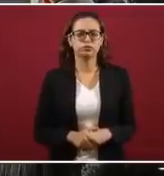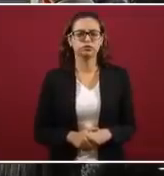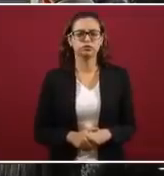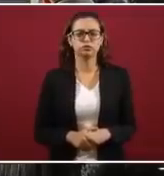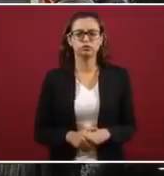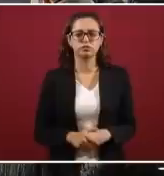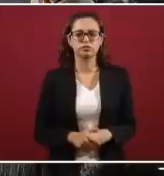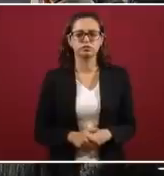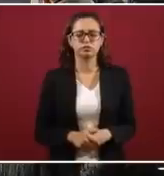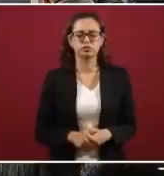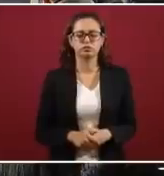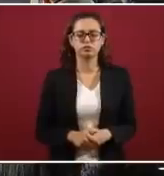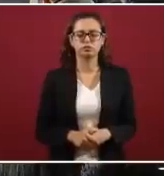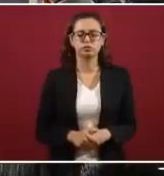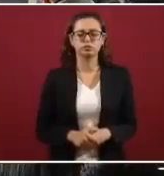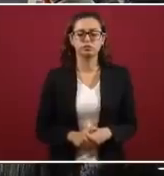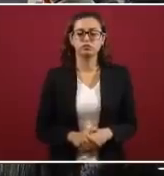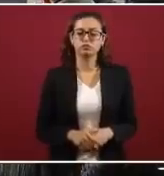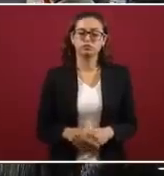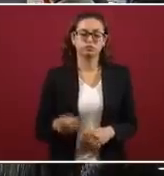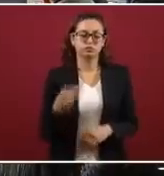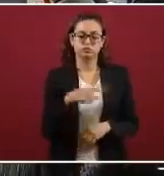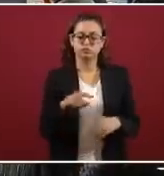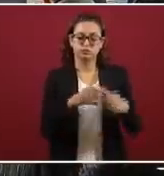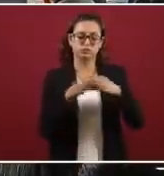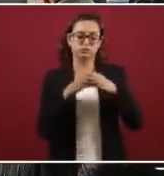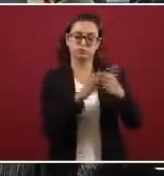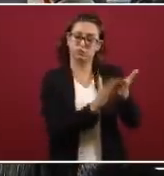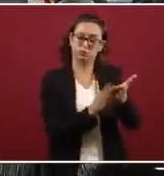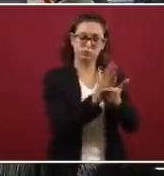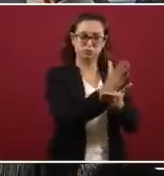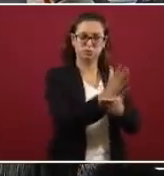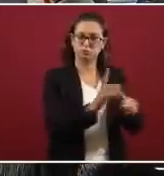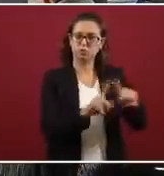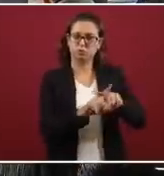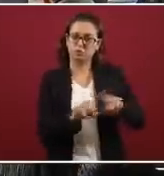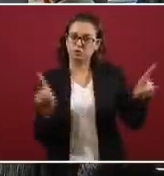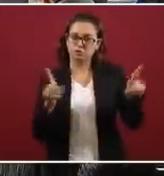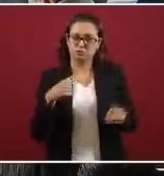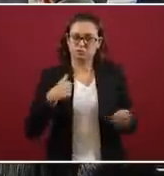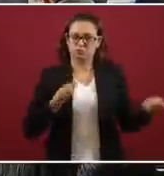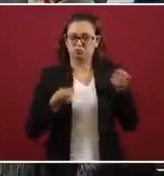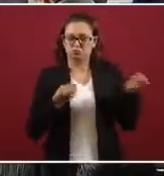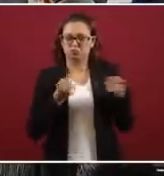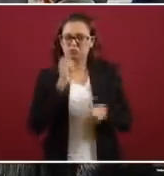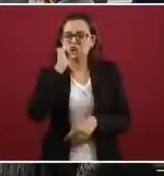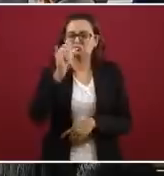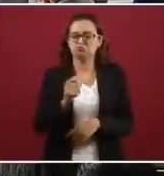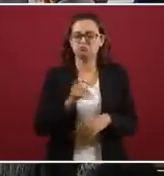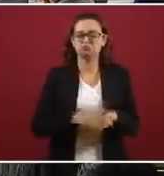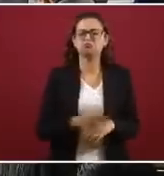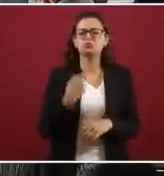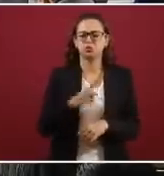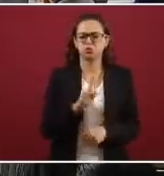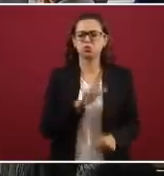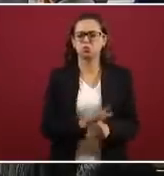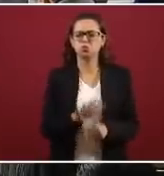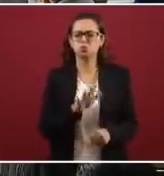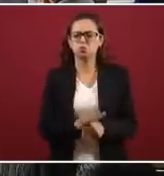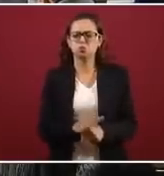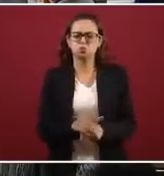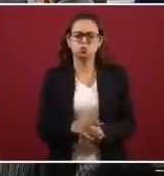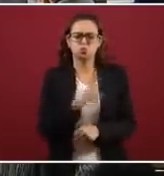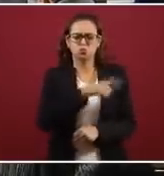operativo independiente, yo no llevo control de ello, pero pues, sí hubo una presencia suficiente. Eran más